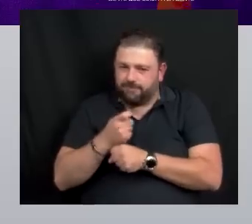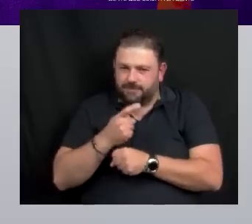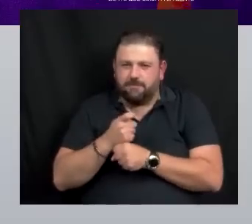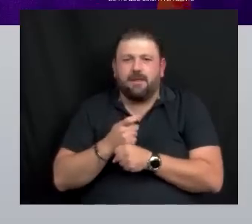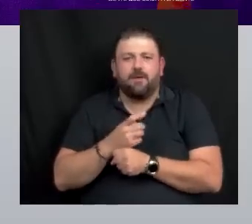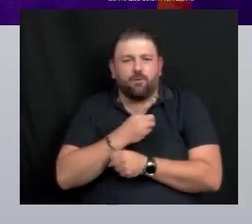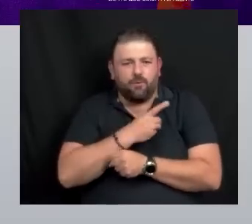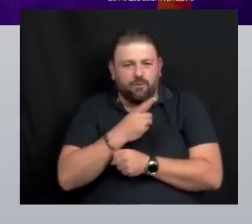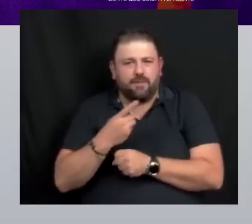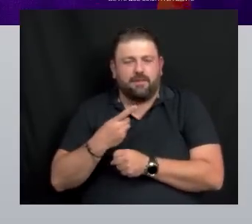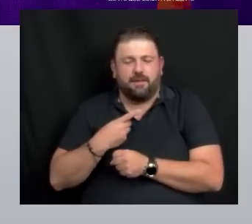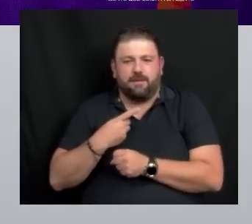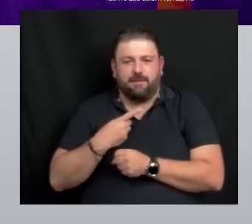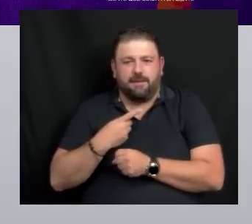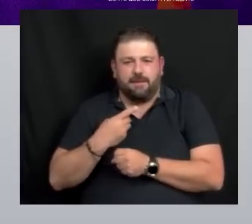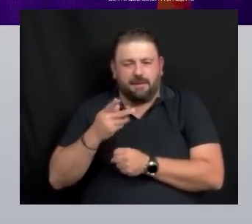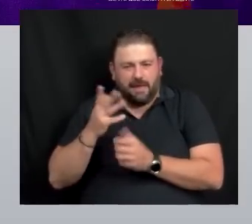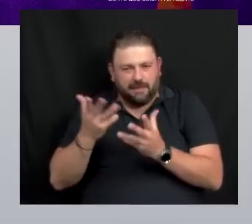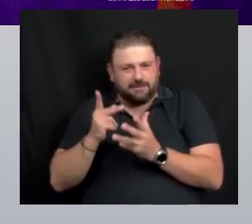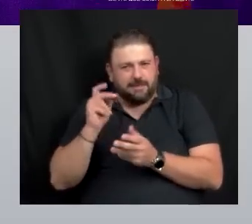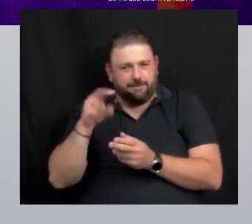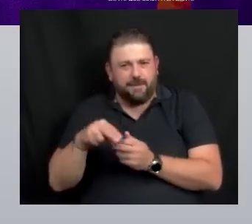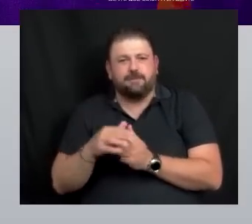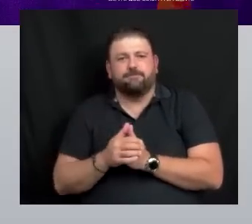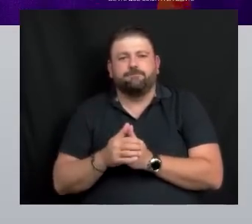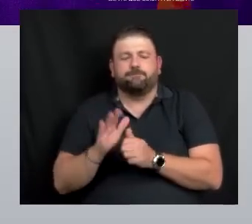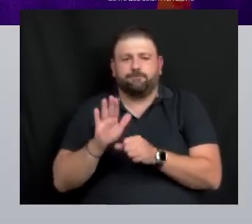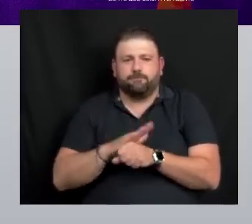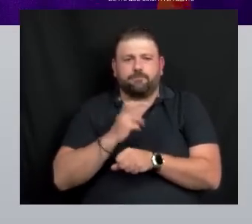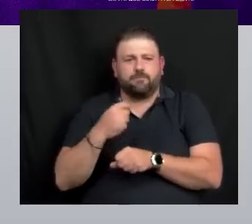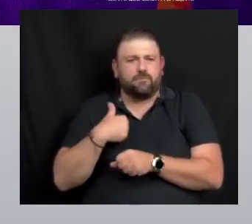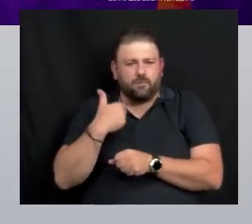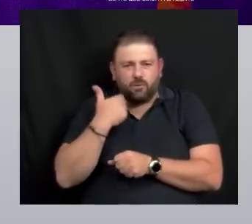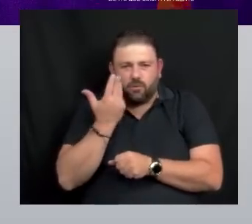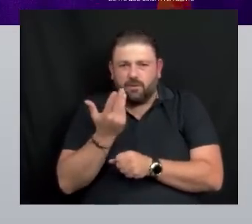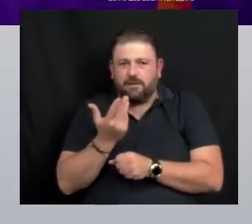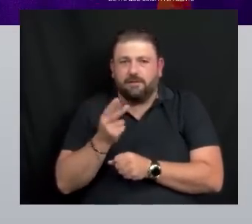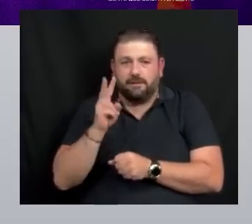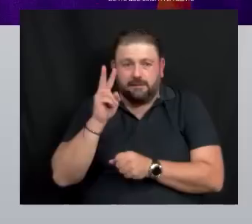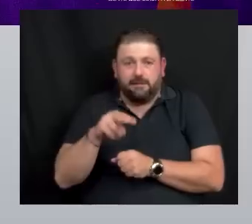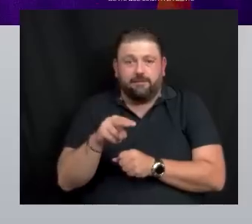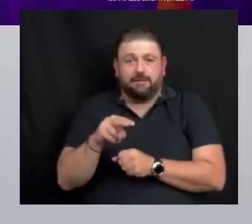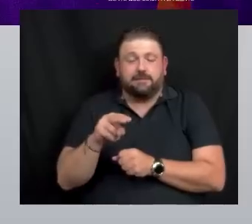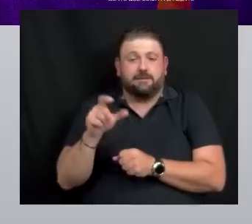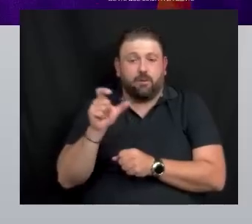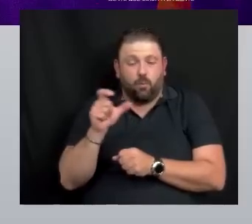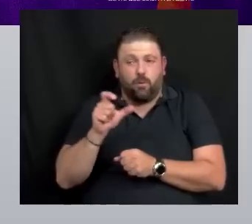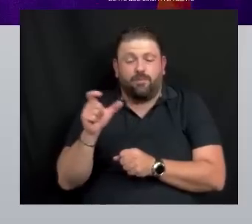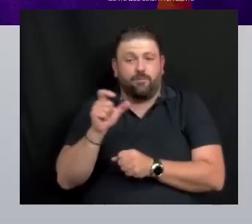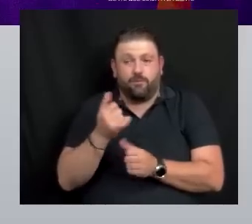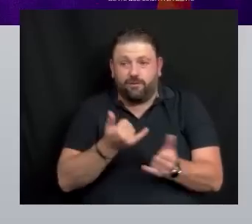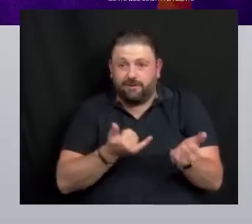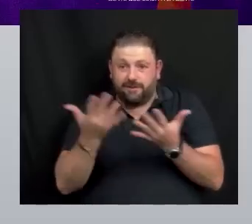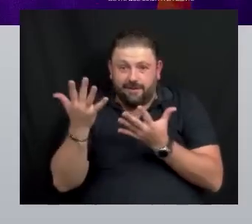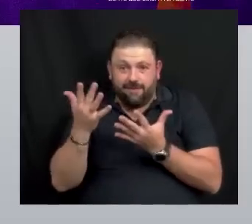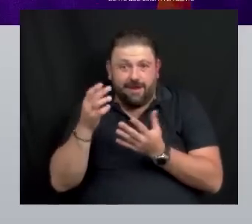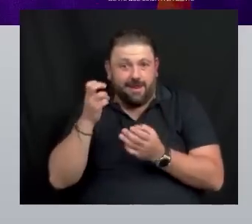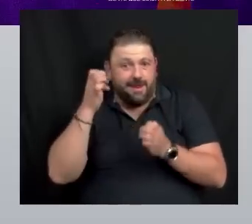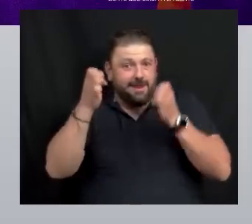Yo quiero nada más como puntualizar algo. Extravaganas es ir, pero con gente emocionada para